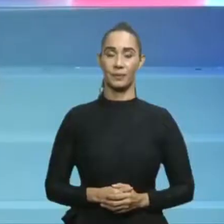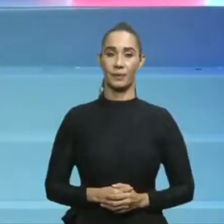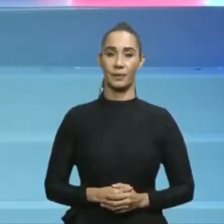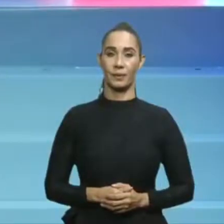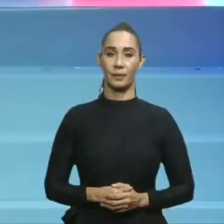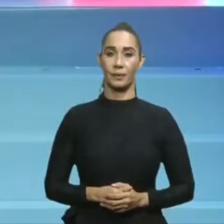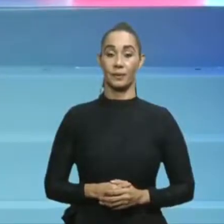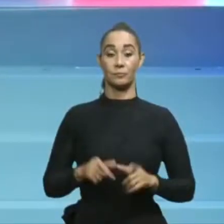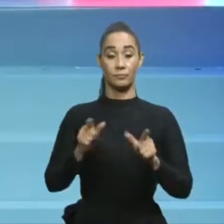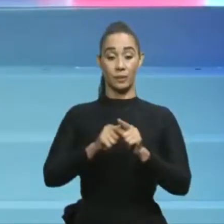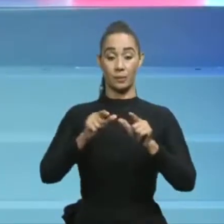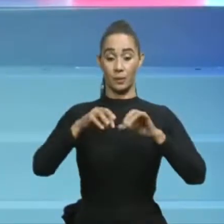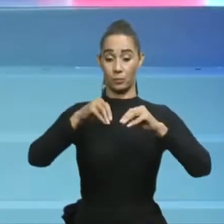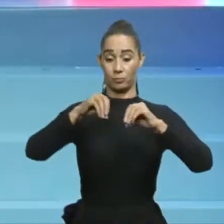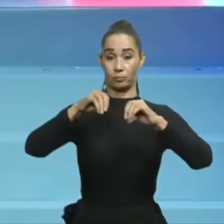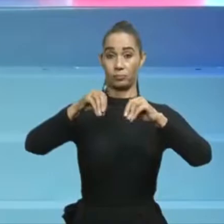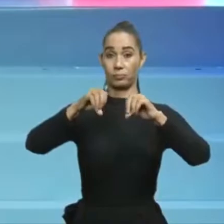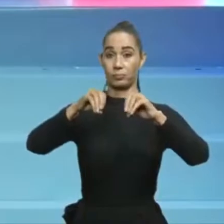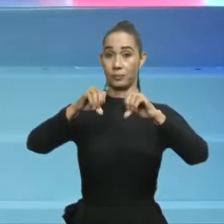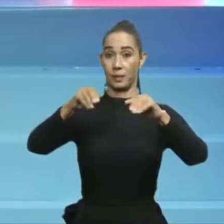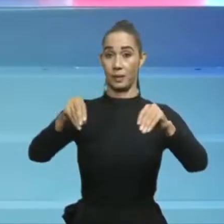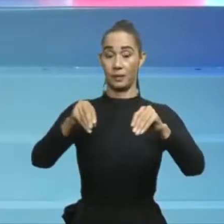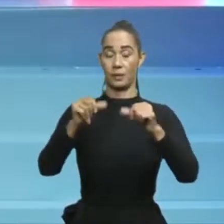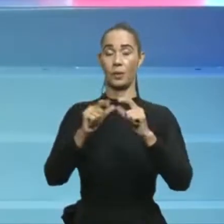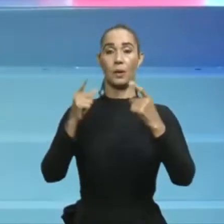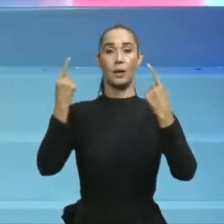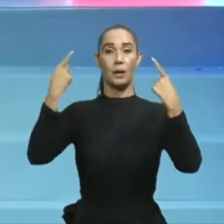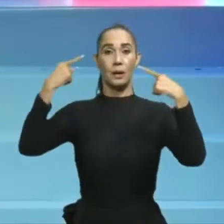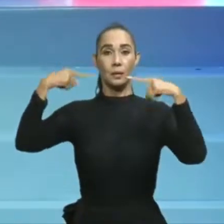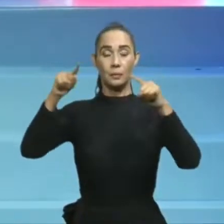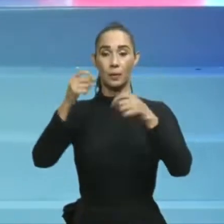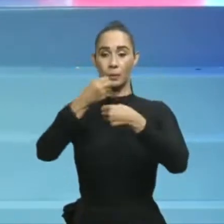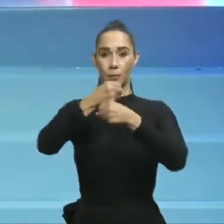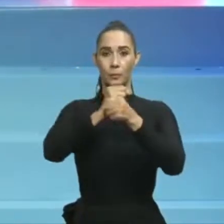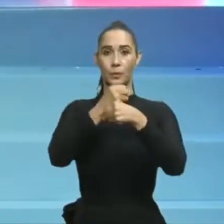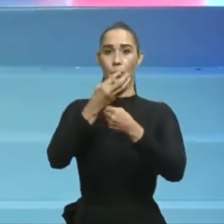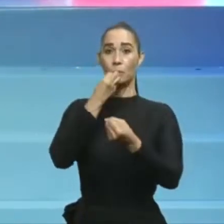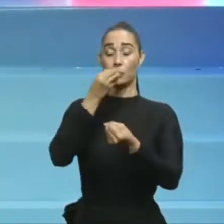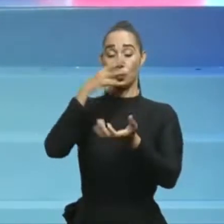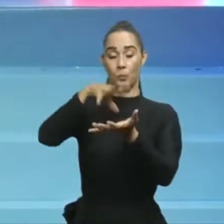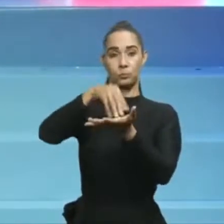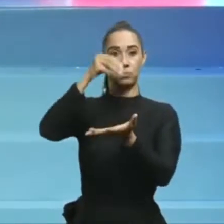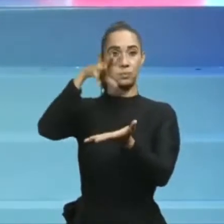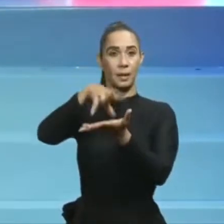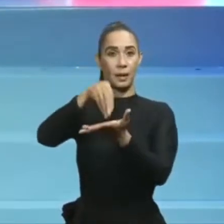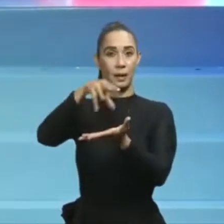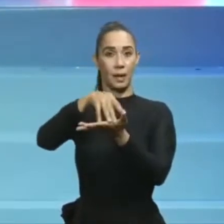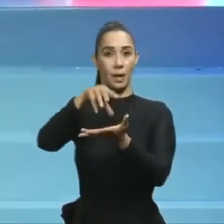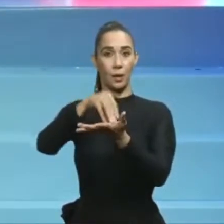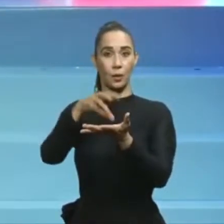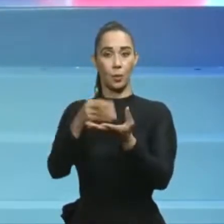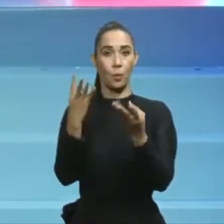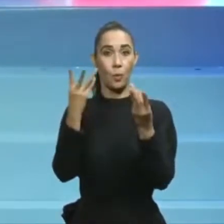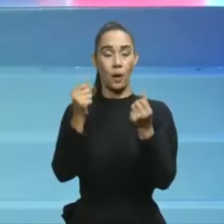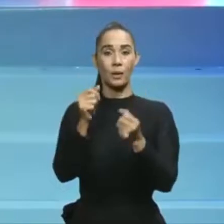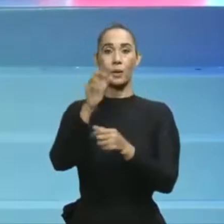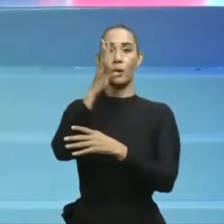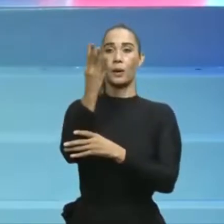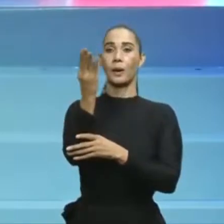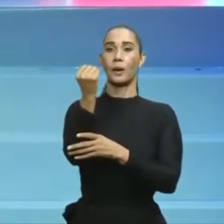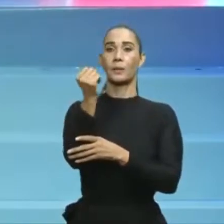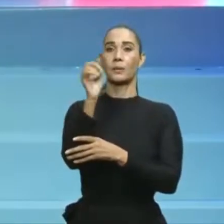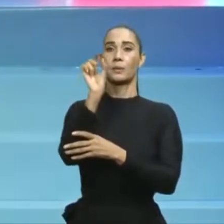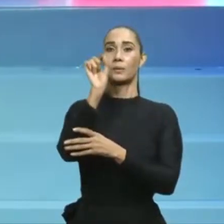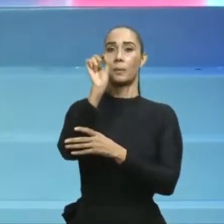nuestro sector agrícola ha logrado alcanzar la autosuficiencia en productos como el arroz con una cosecha récord de 14.4 millones